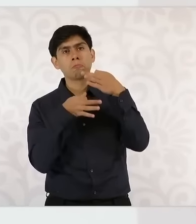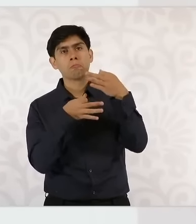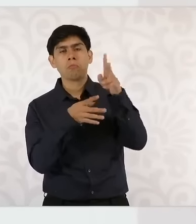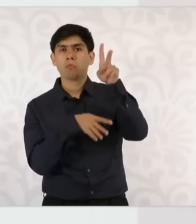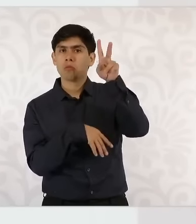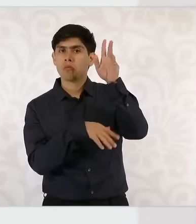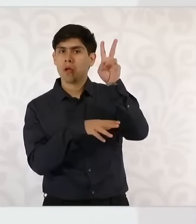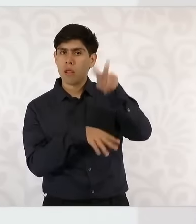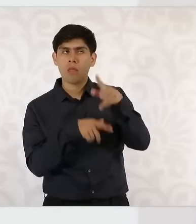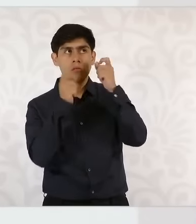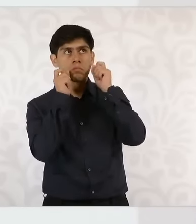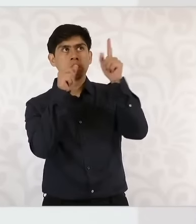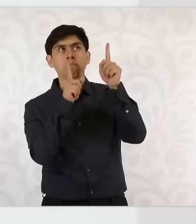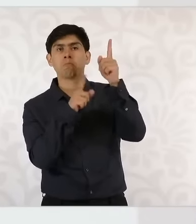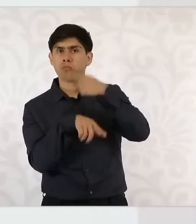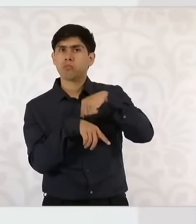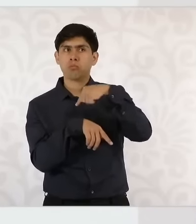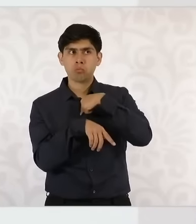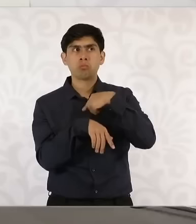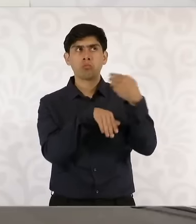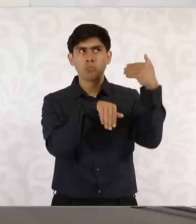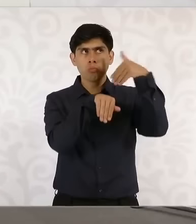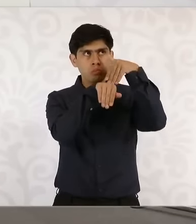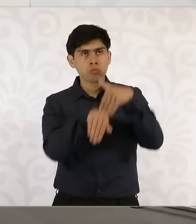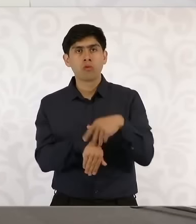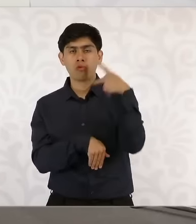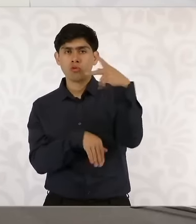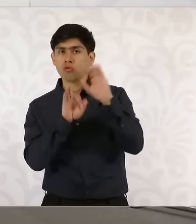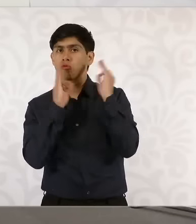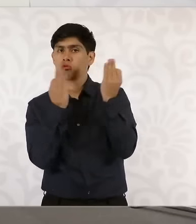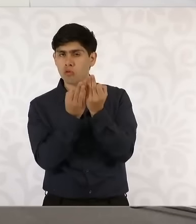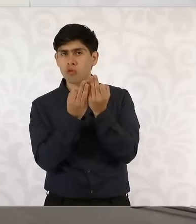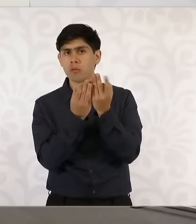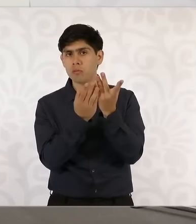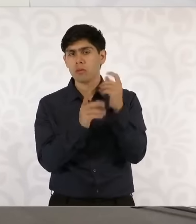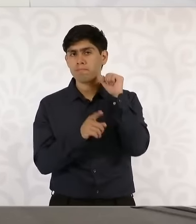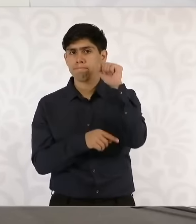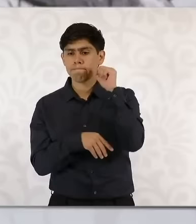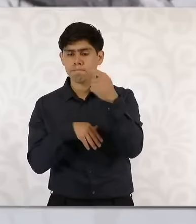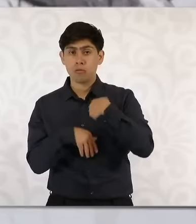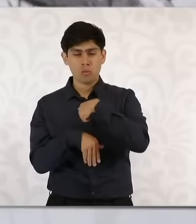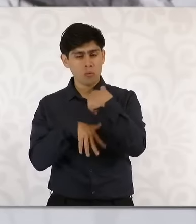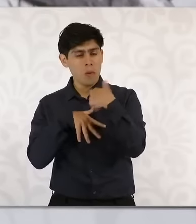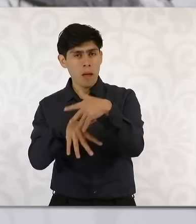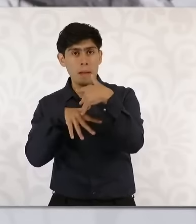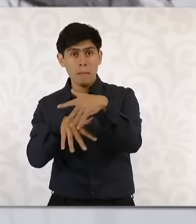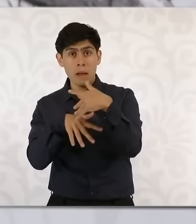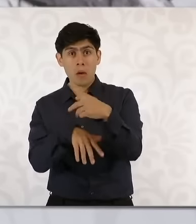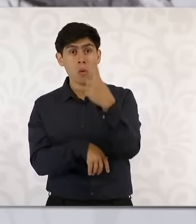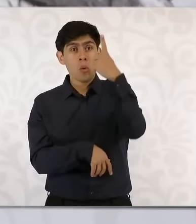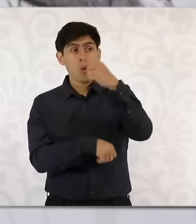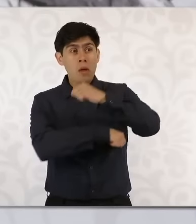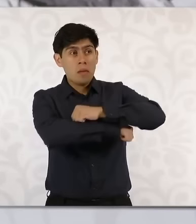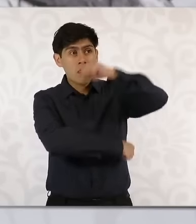o fueron y siguen siendo nuestros referentes. Entonces, marchamos muchas veces, no se rompió ni un vidrio